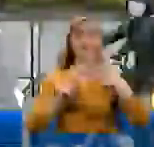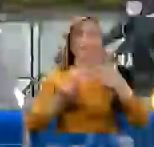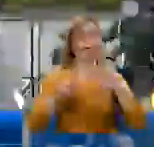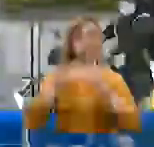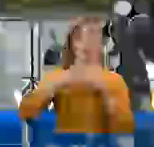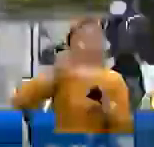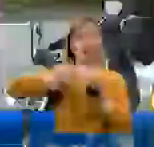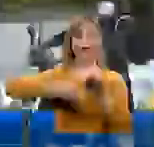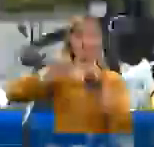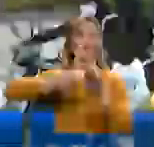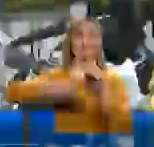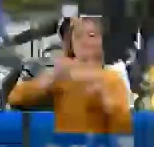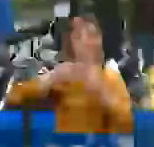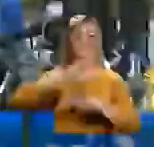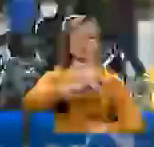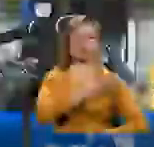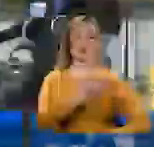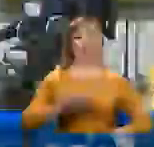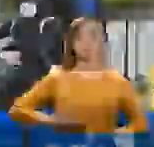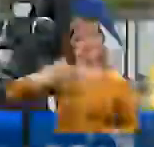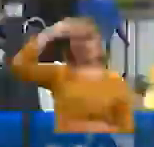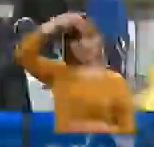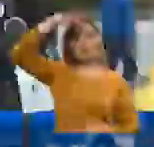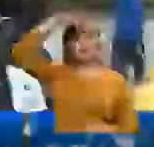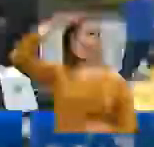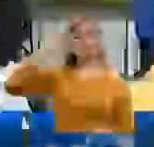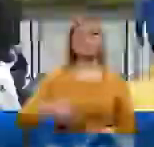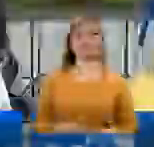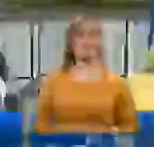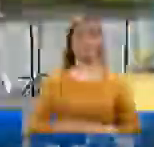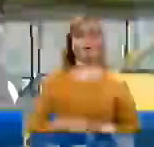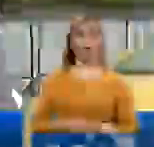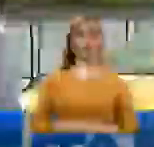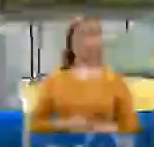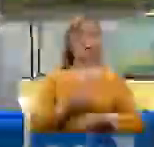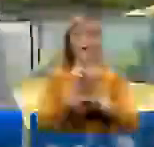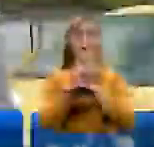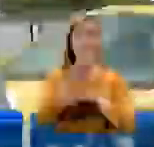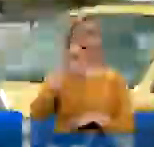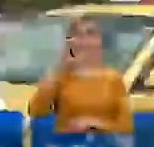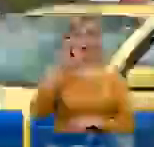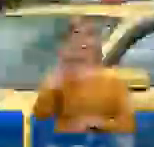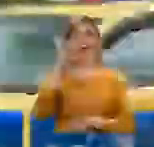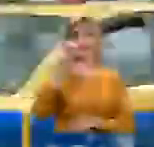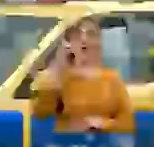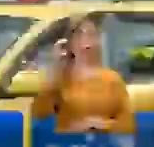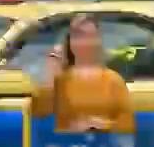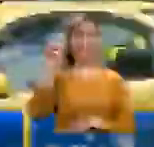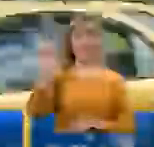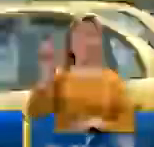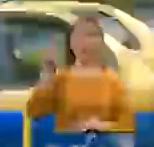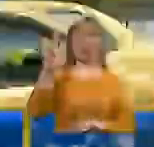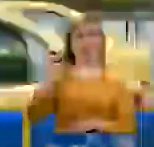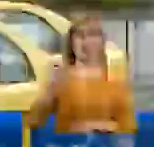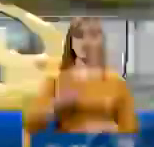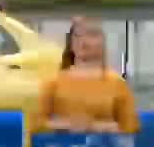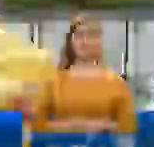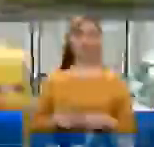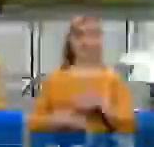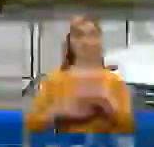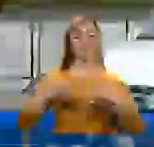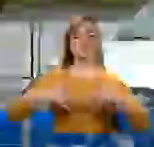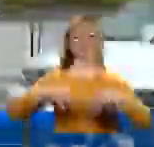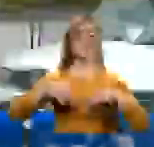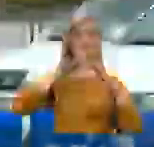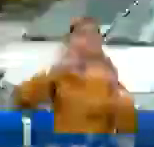el abogado del ex vicepresidente Jorge Glass, el doctor Cristian Romero. Esta audiencia continuará durante